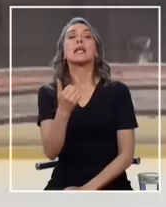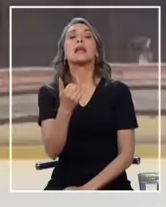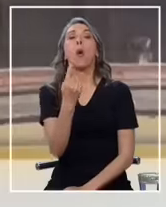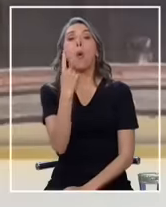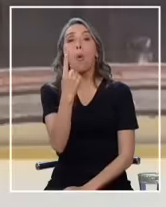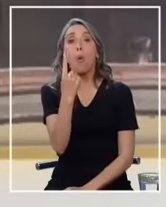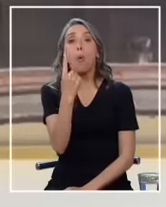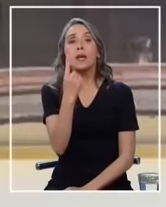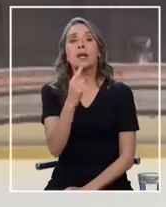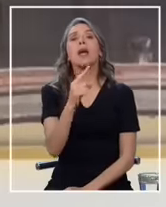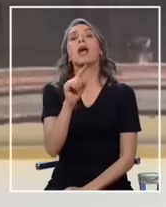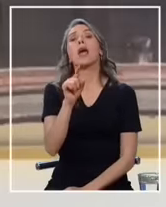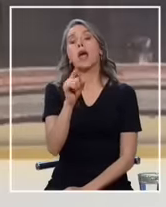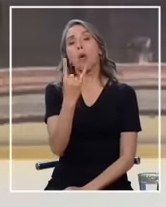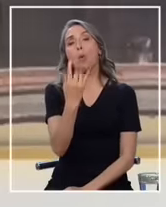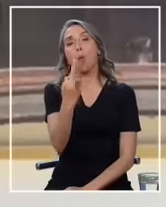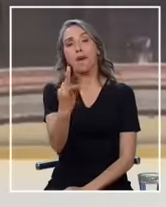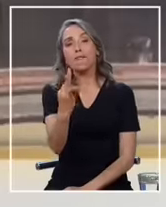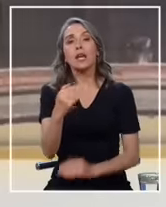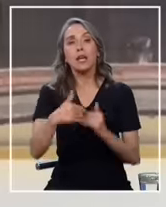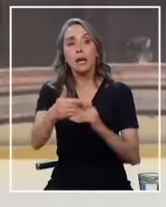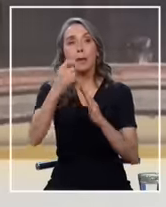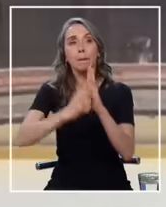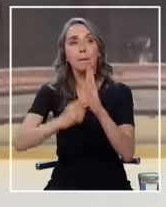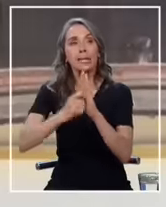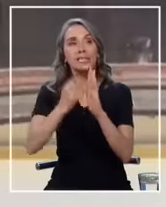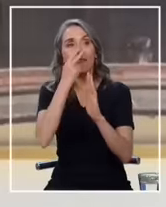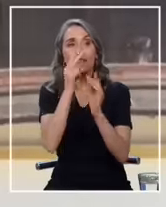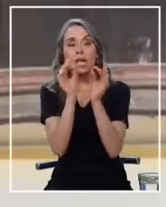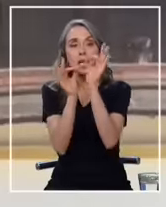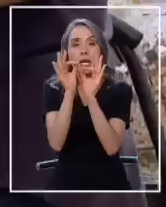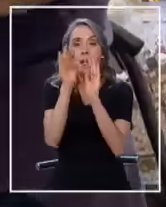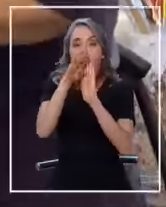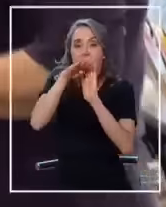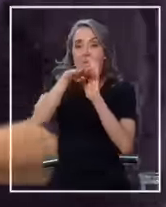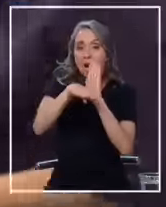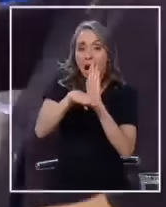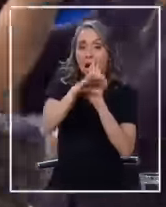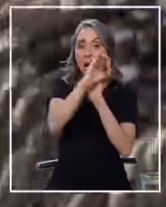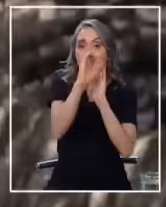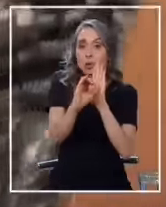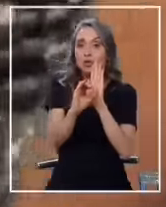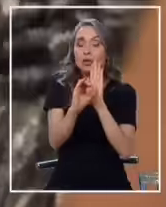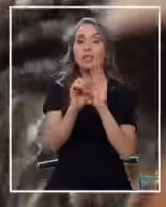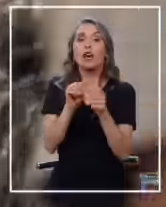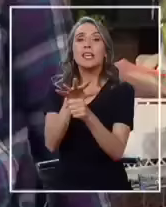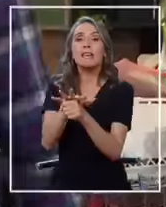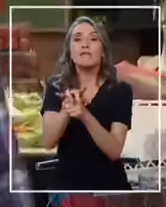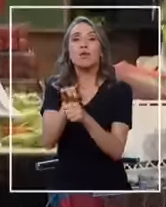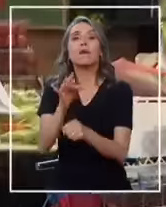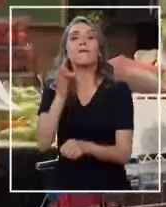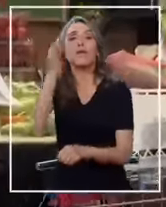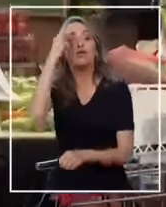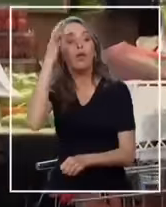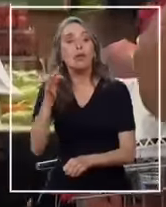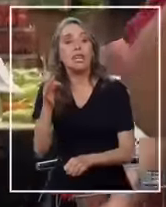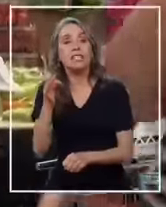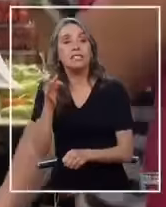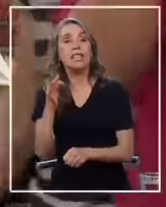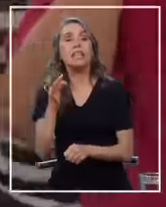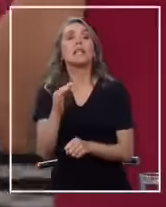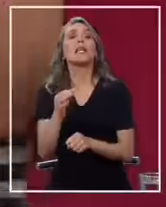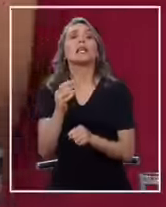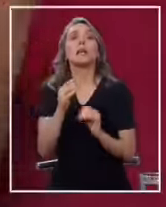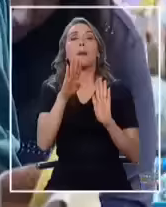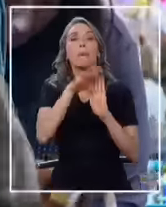esto puede incidir, si en los siguientes meses también vemos números más ajustados a la baja, en decisiones futuras de acelerar los